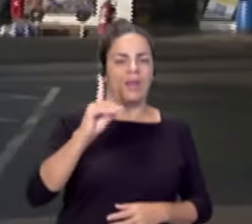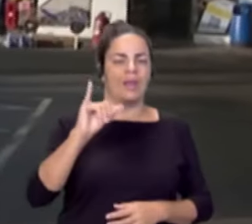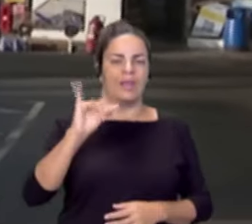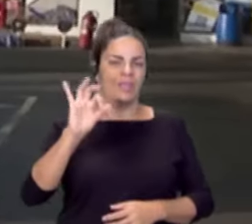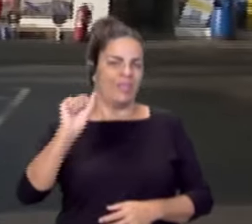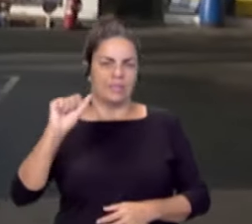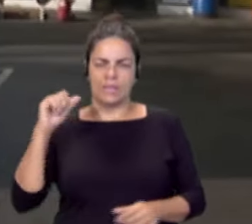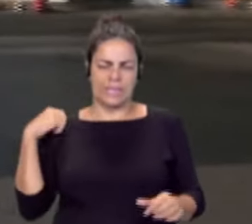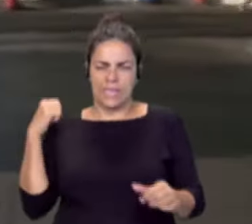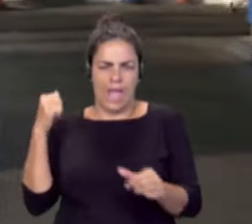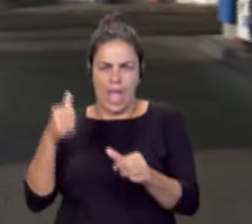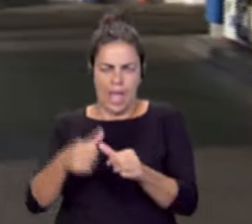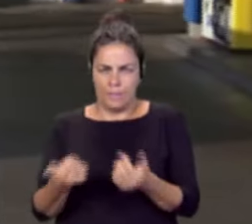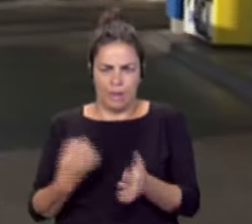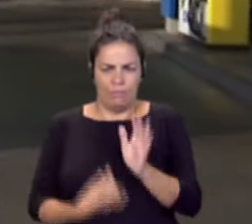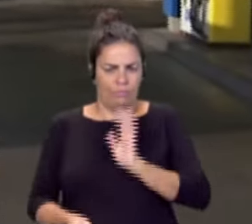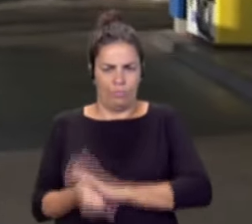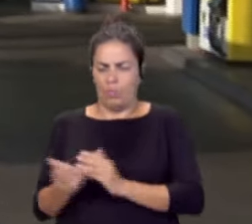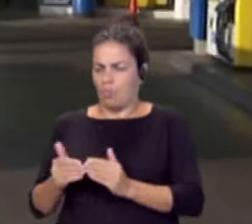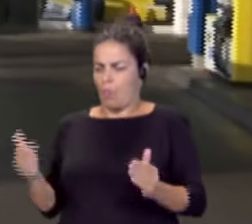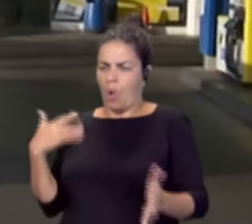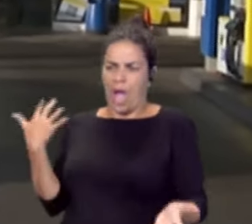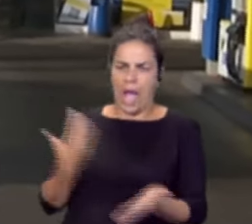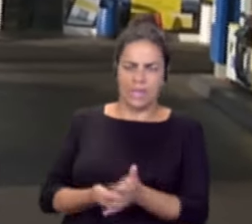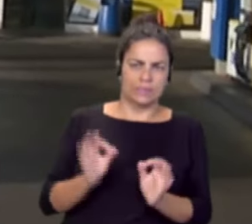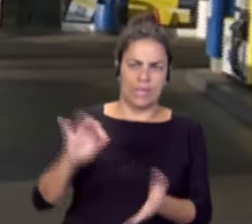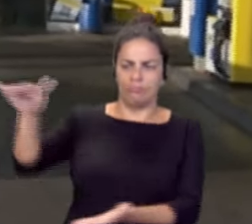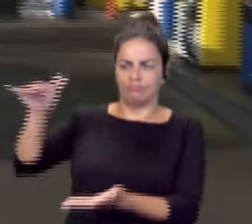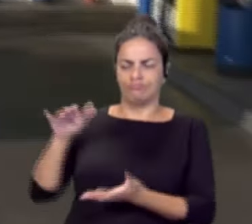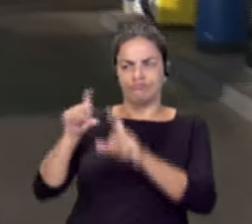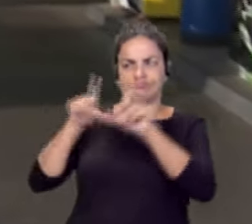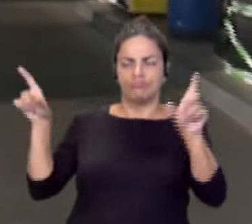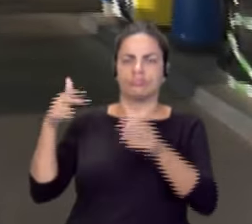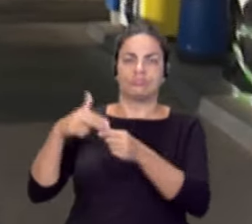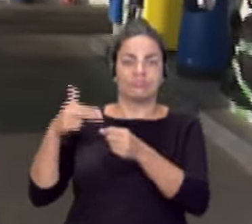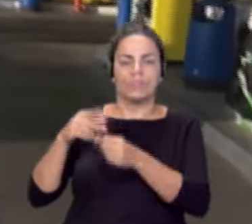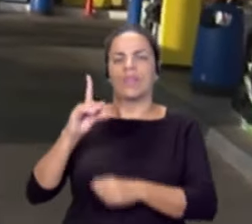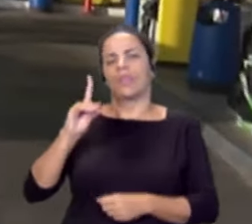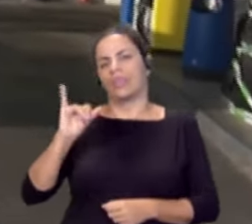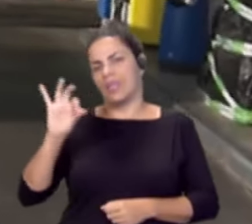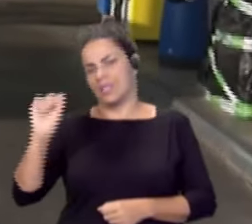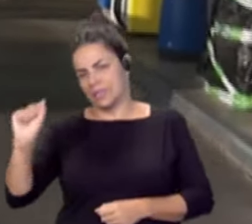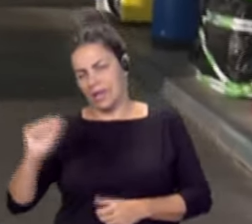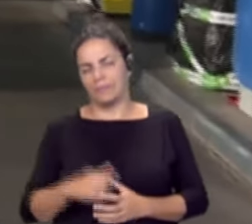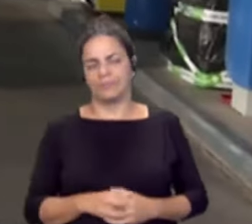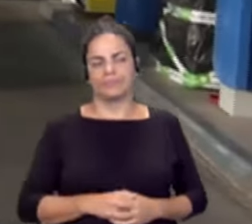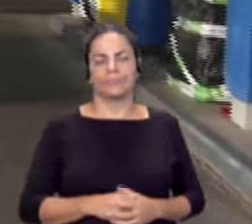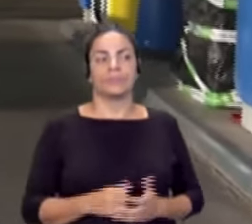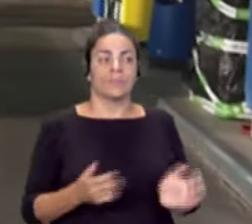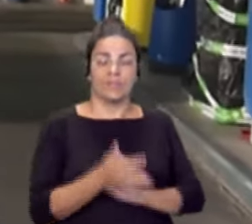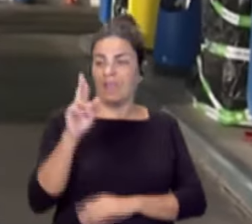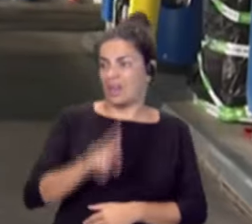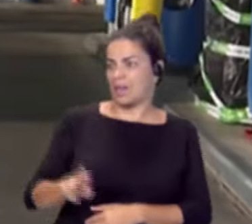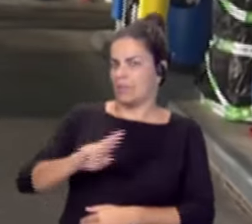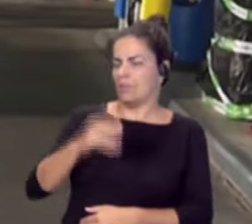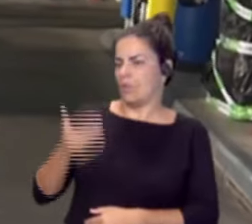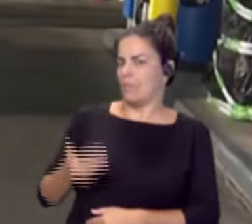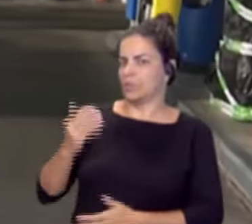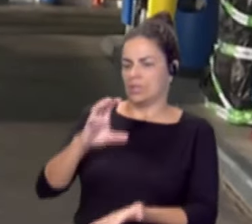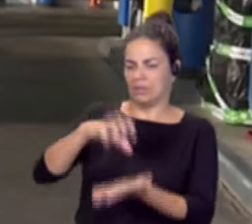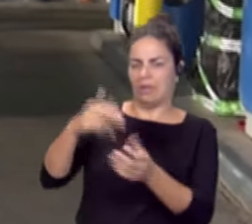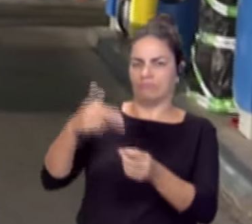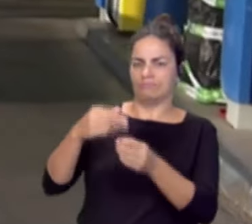uh-huh, desde el año 1991. Uh-huh. Reiteramos la importancia, ¿no?, de elegir un buen surtidor. Yo no sé si